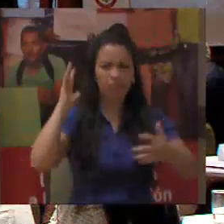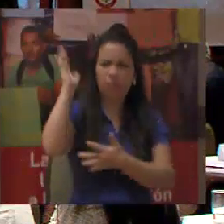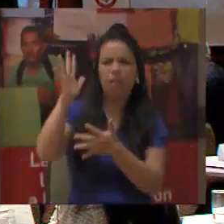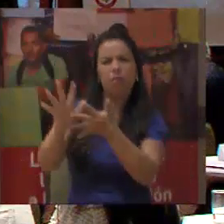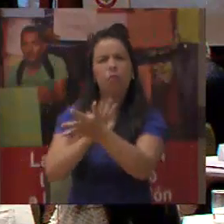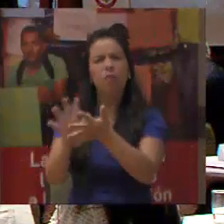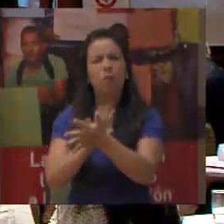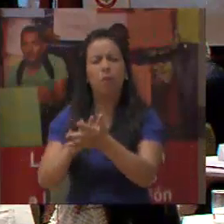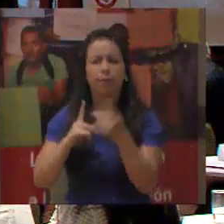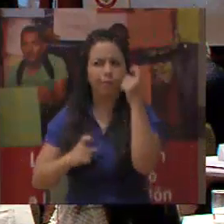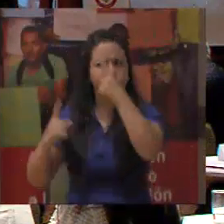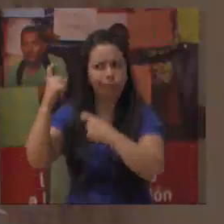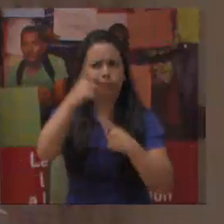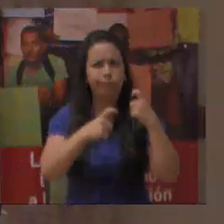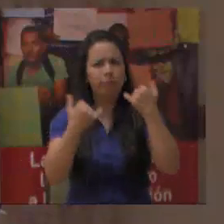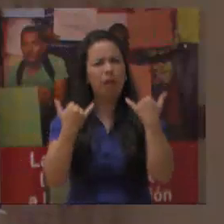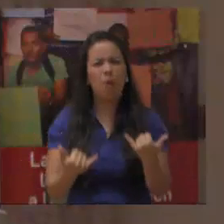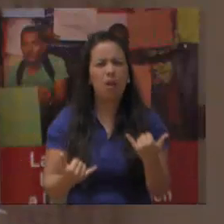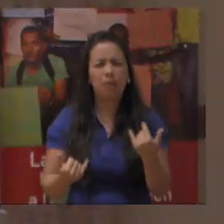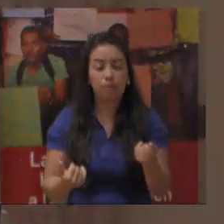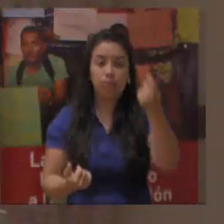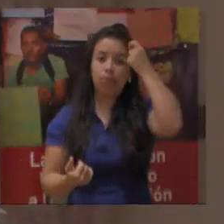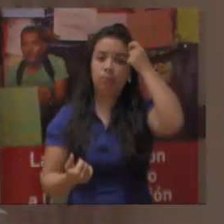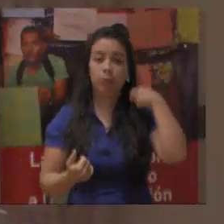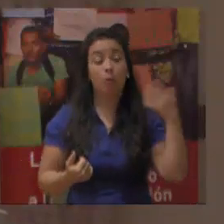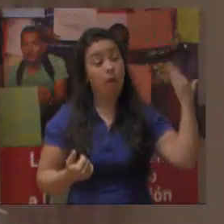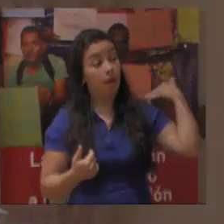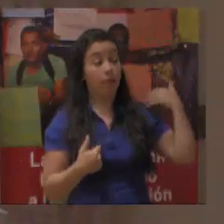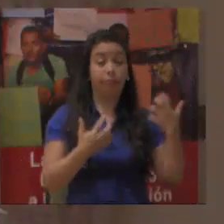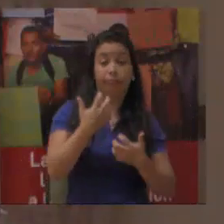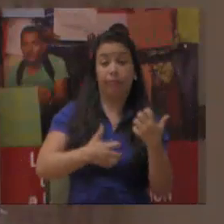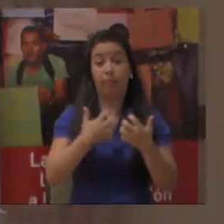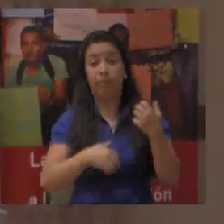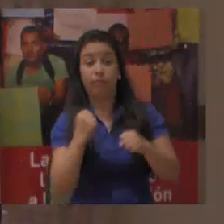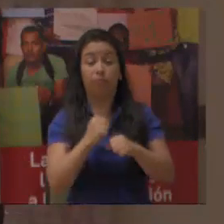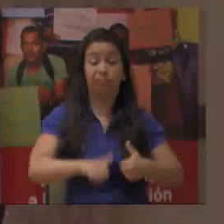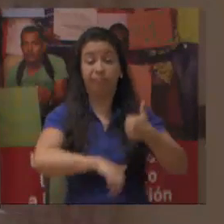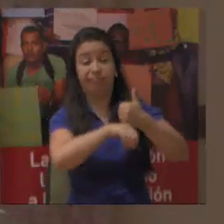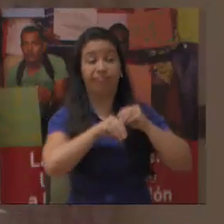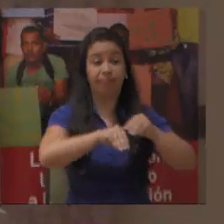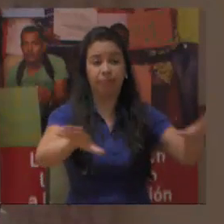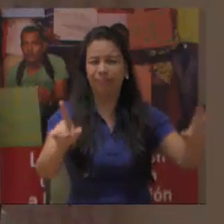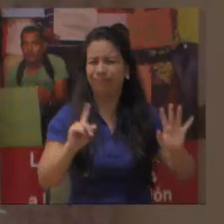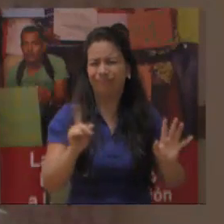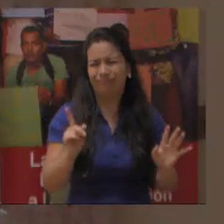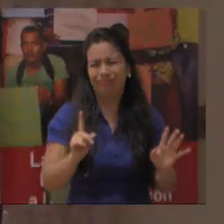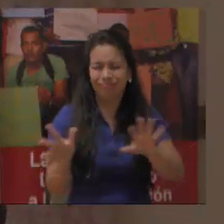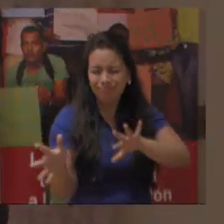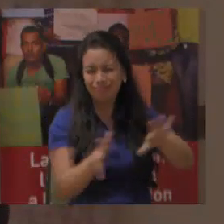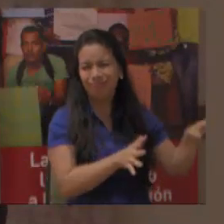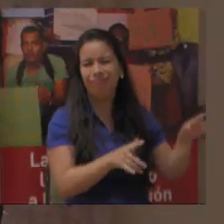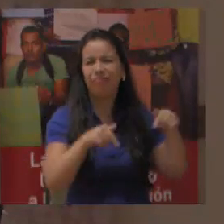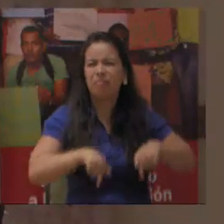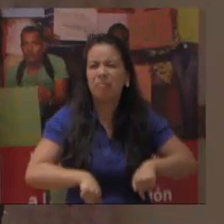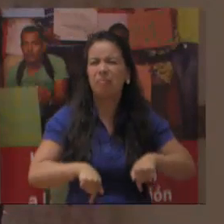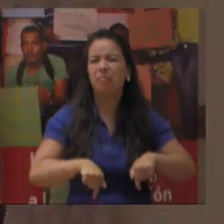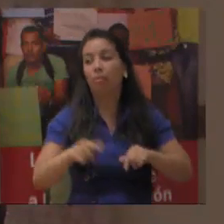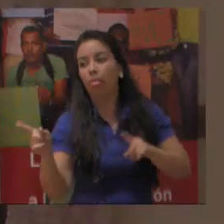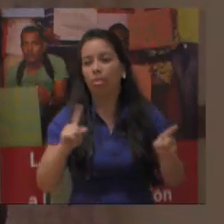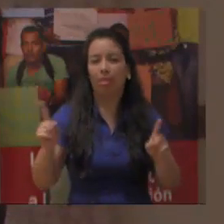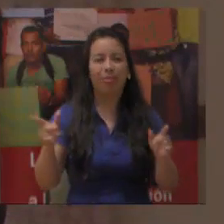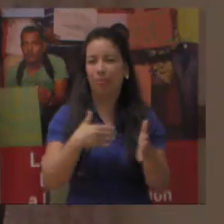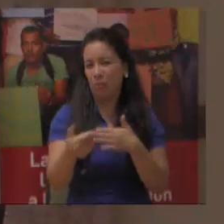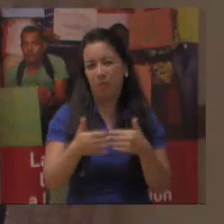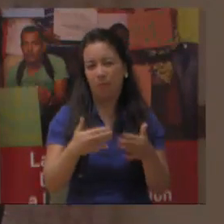rótulo que vale la pena tener hoy no es, mire, yo vengo desde los empresarios, yo vengo desde lo público, o yo soy de acá o de allá. El